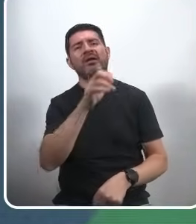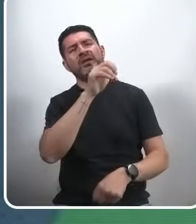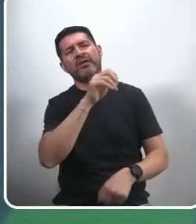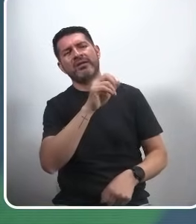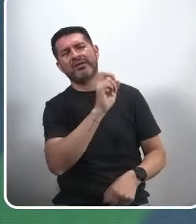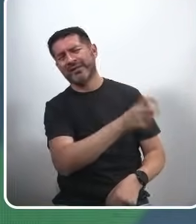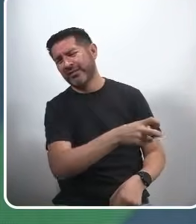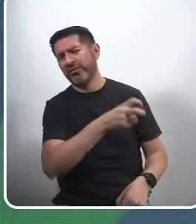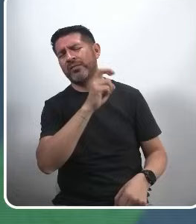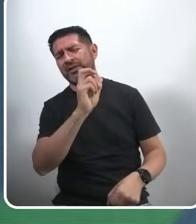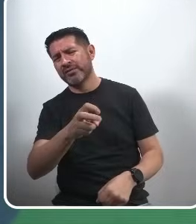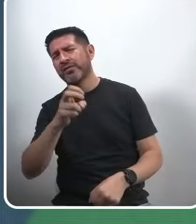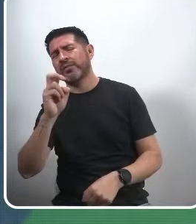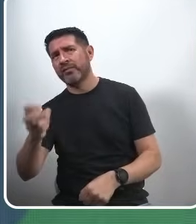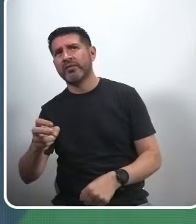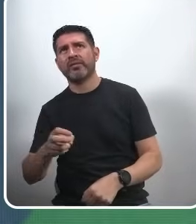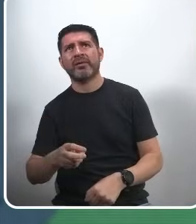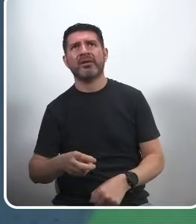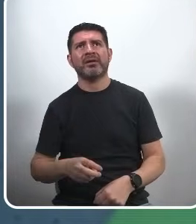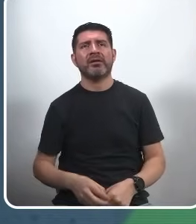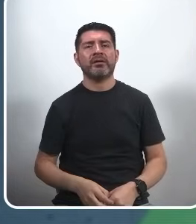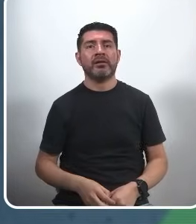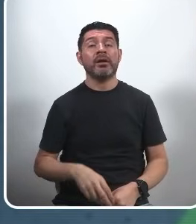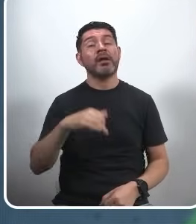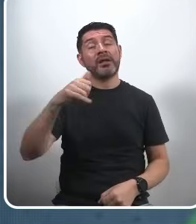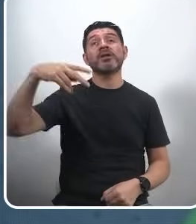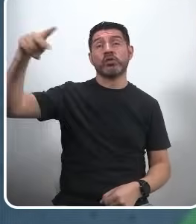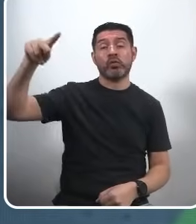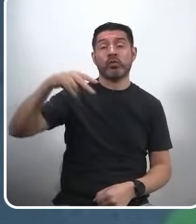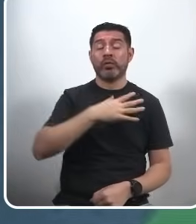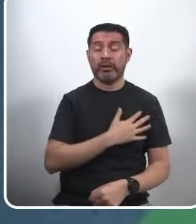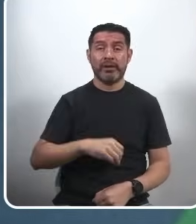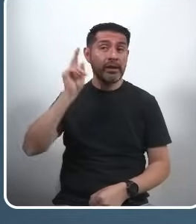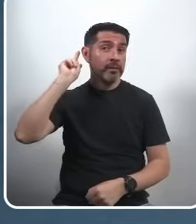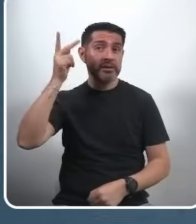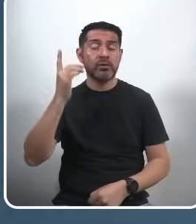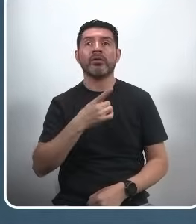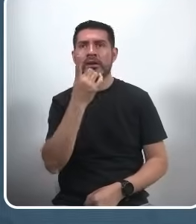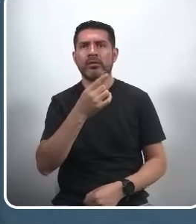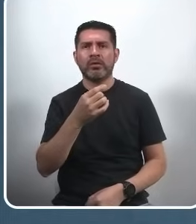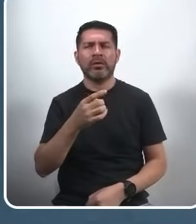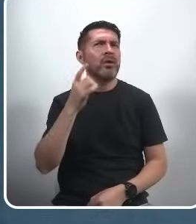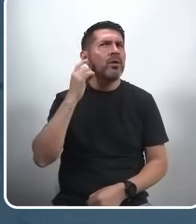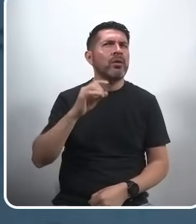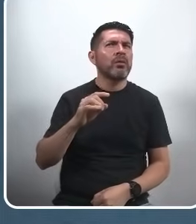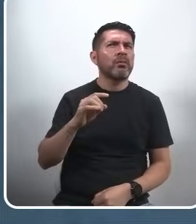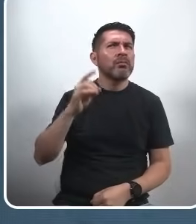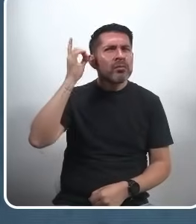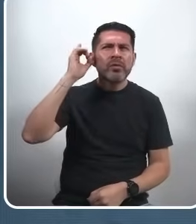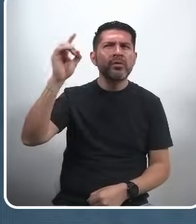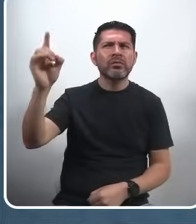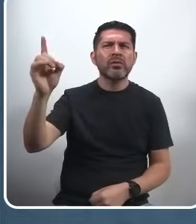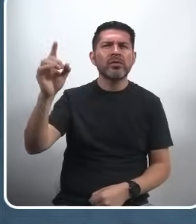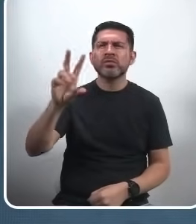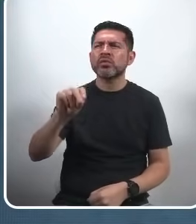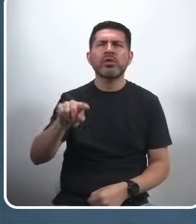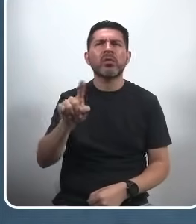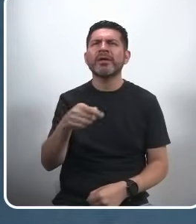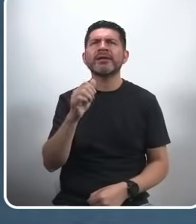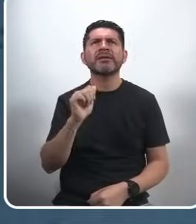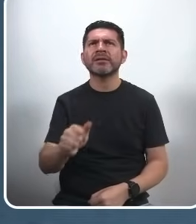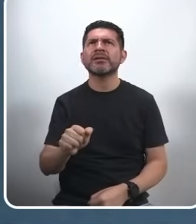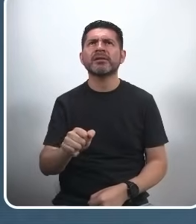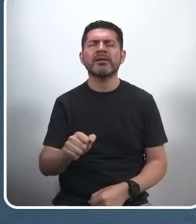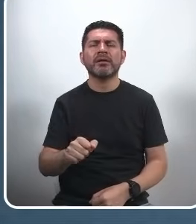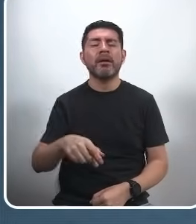Y Sofía volvió y dijo, papá, Dios no es así. Y le dije, ya sé, pero ella cree que Dios es así porque así se